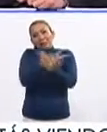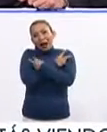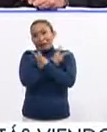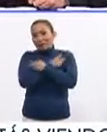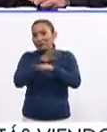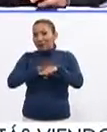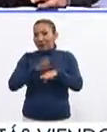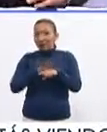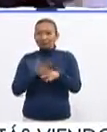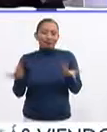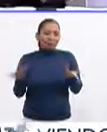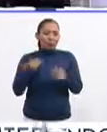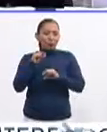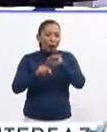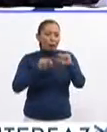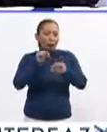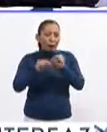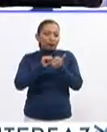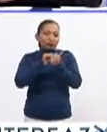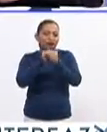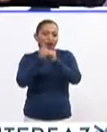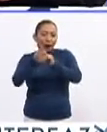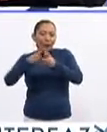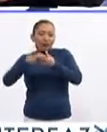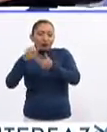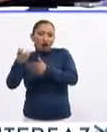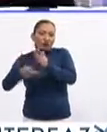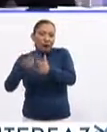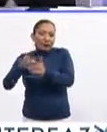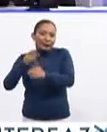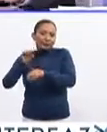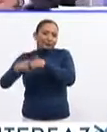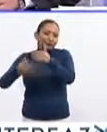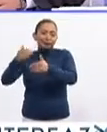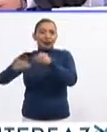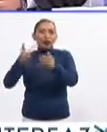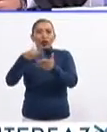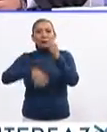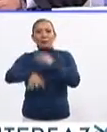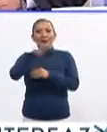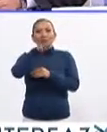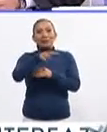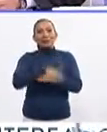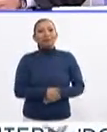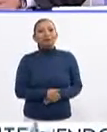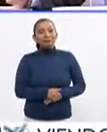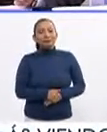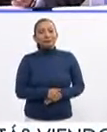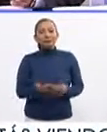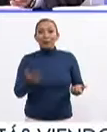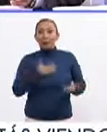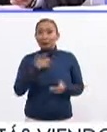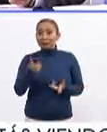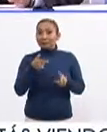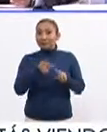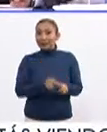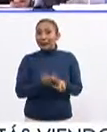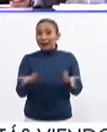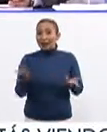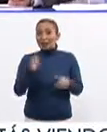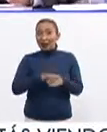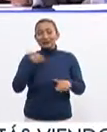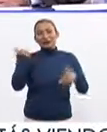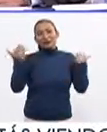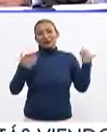vacaciones todavía, así que bueno, pues poco a poco entrando de lleno a este 2019, así que bueno, quienes